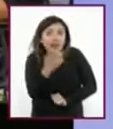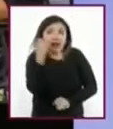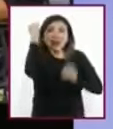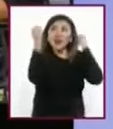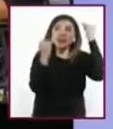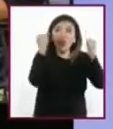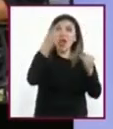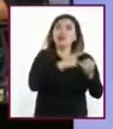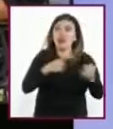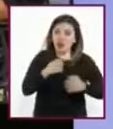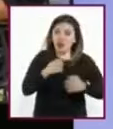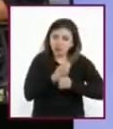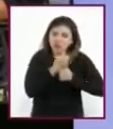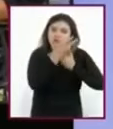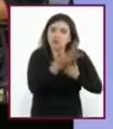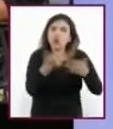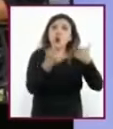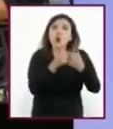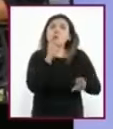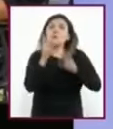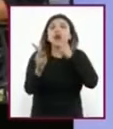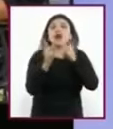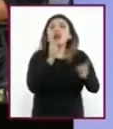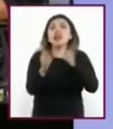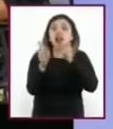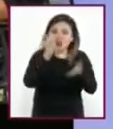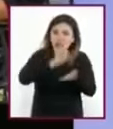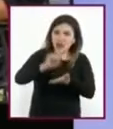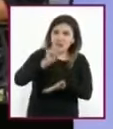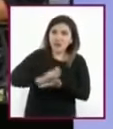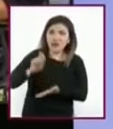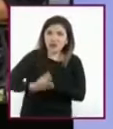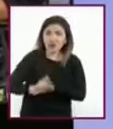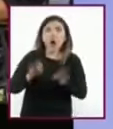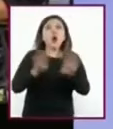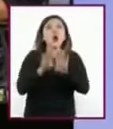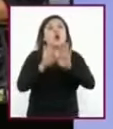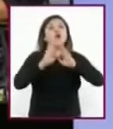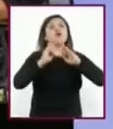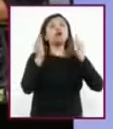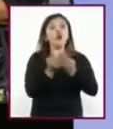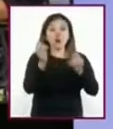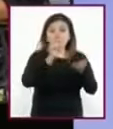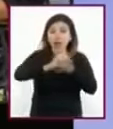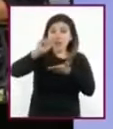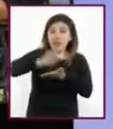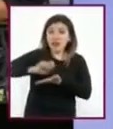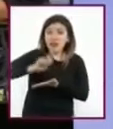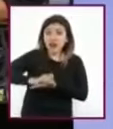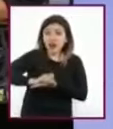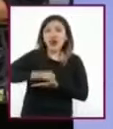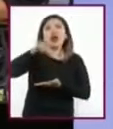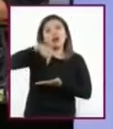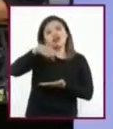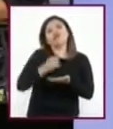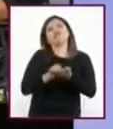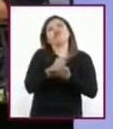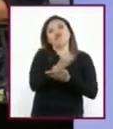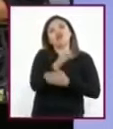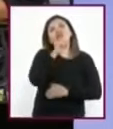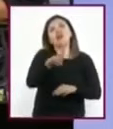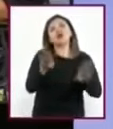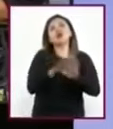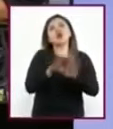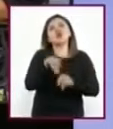que expresarse por medio de palabras escritas. La forma en cómo las escribimos determina mucho también la